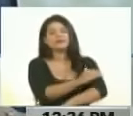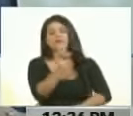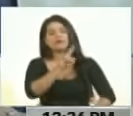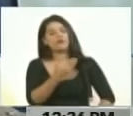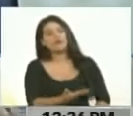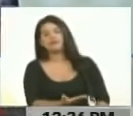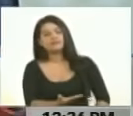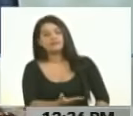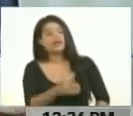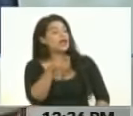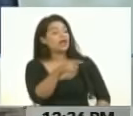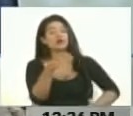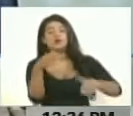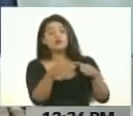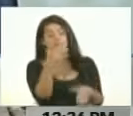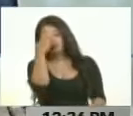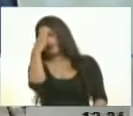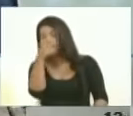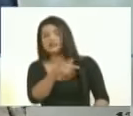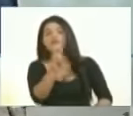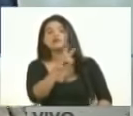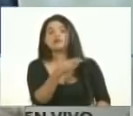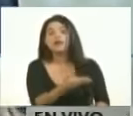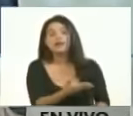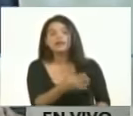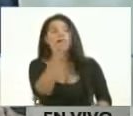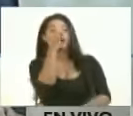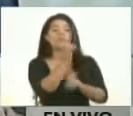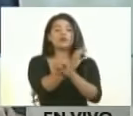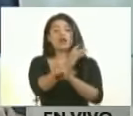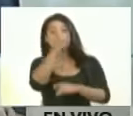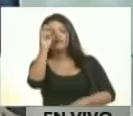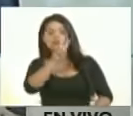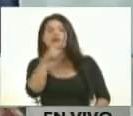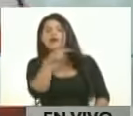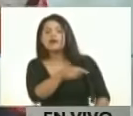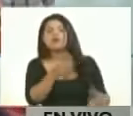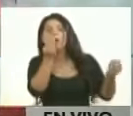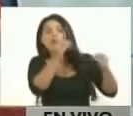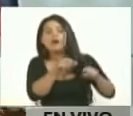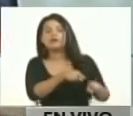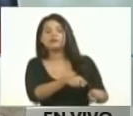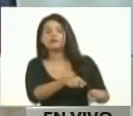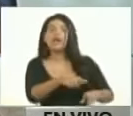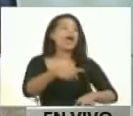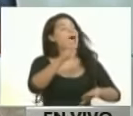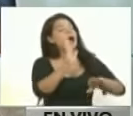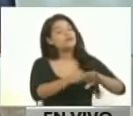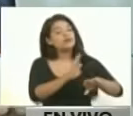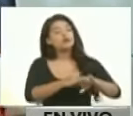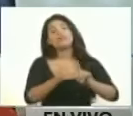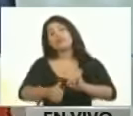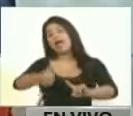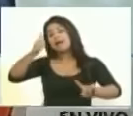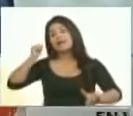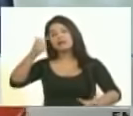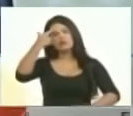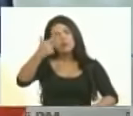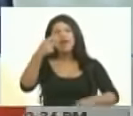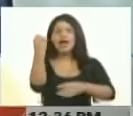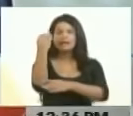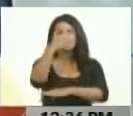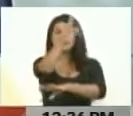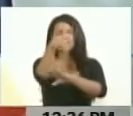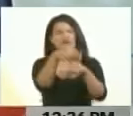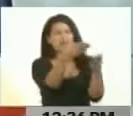con la vergonzosa oligarquía venezolana, que para ellos, para que lo sepan, porque ayer en la inexistente Asamblea